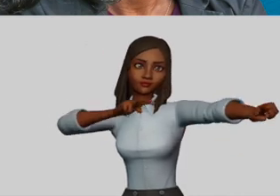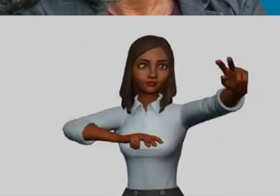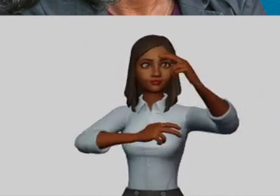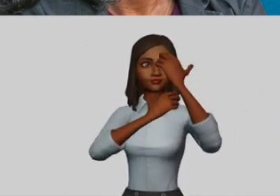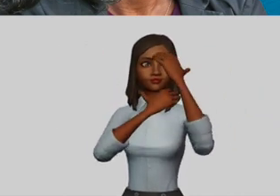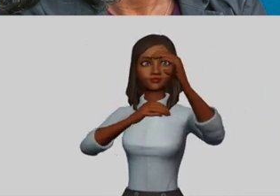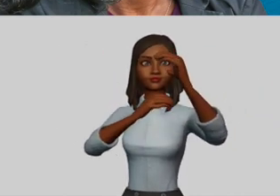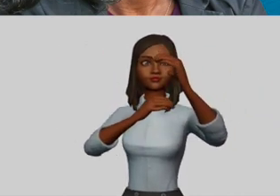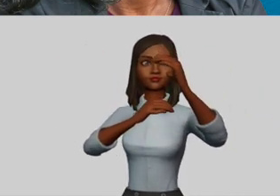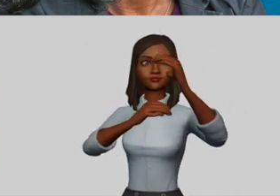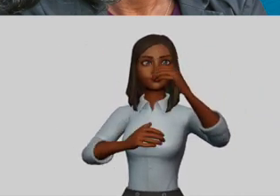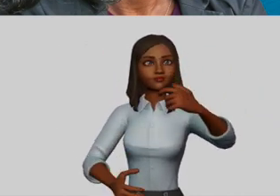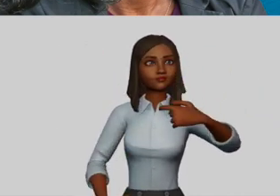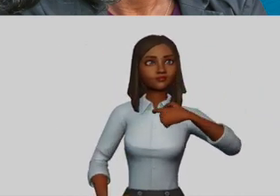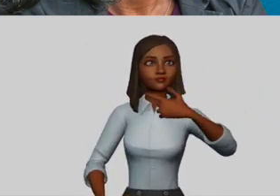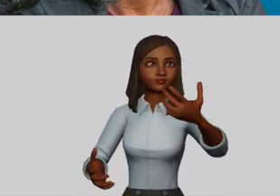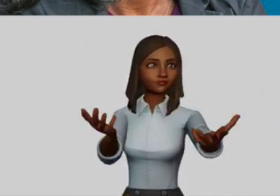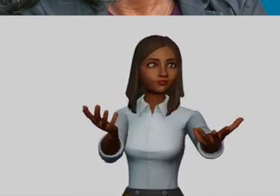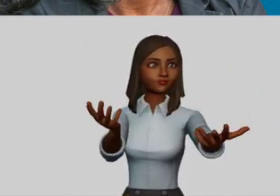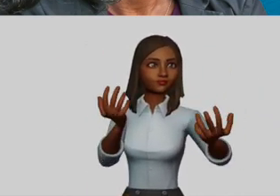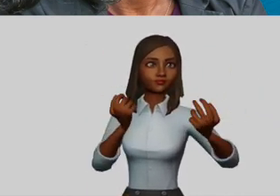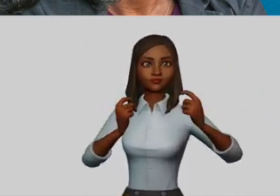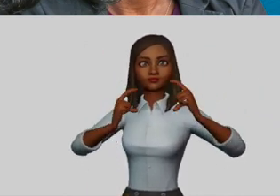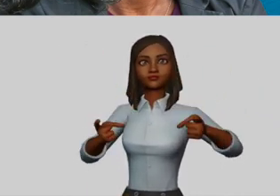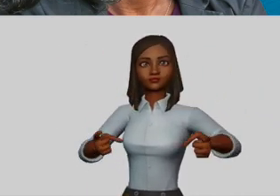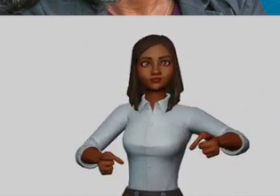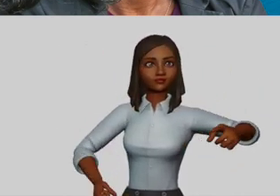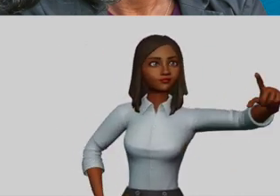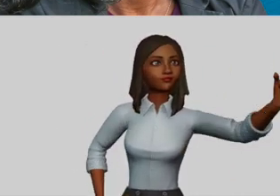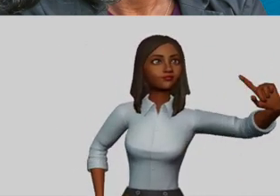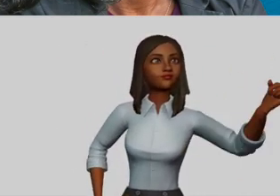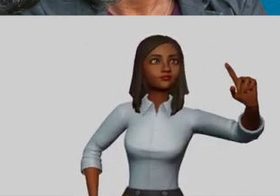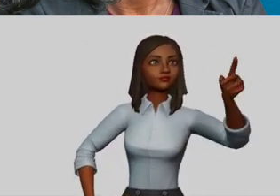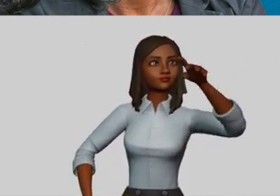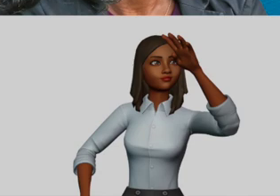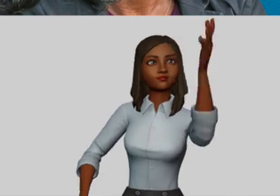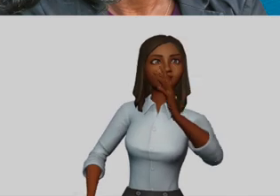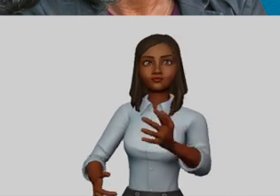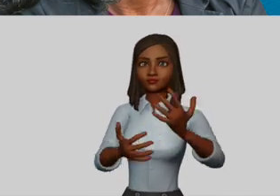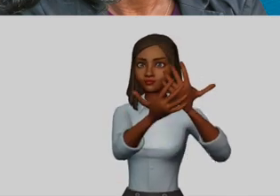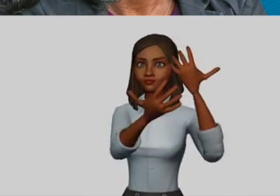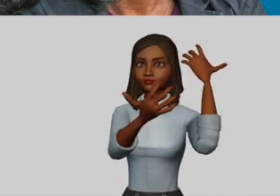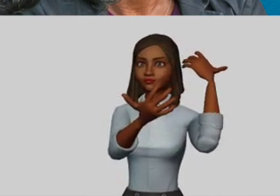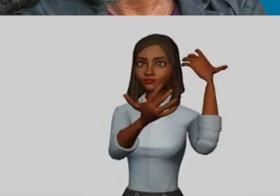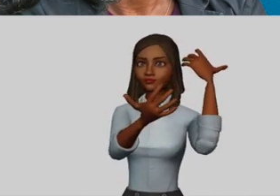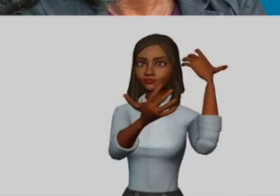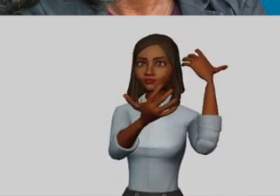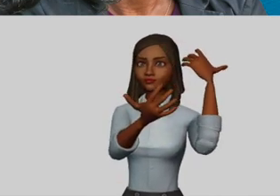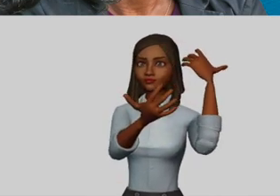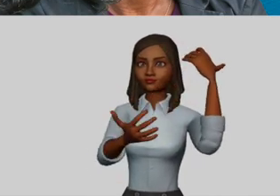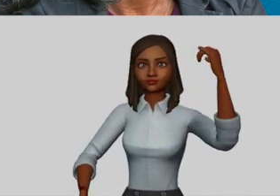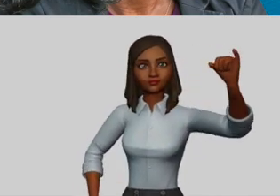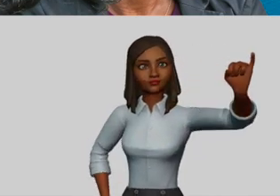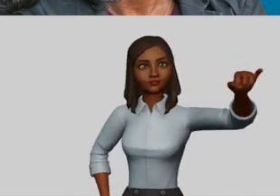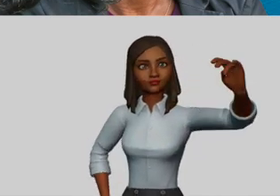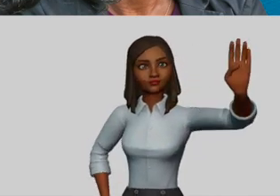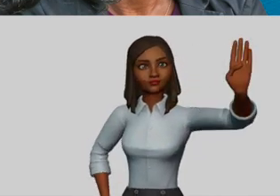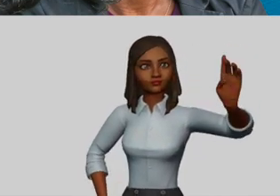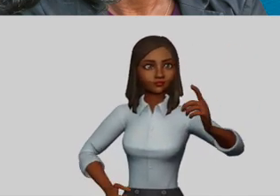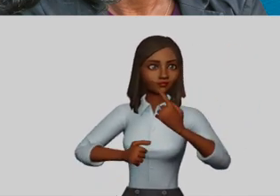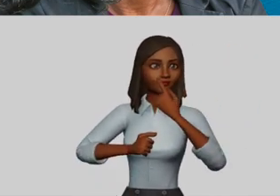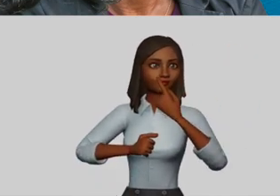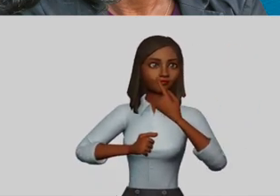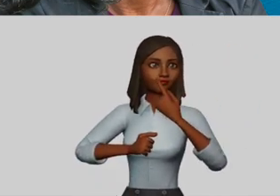niño, yo era hyperactive, o sea, no quería ni agarrar un libro. Pero este profesor me dijo, si aprendes el